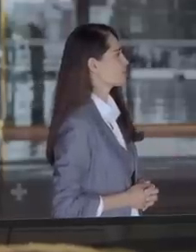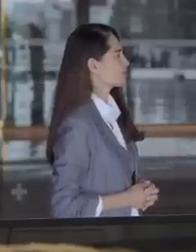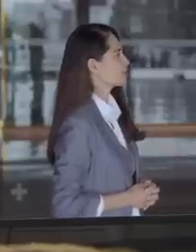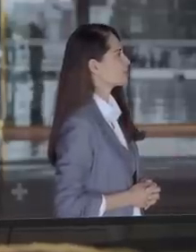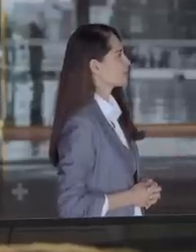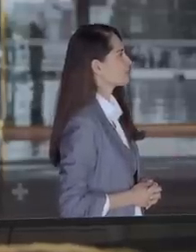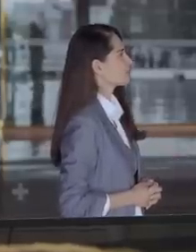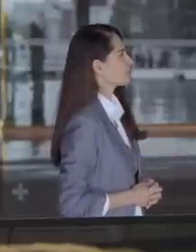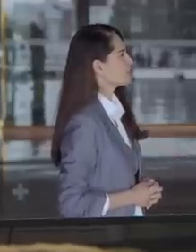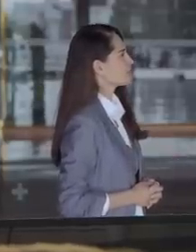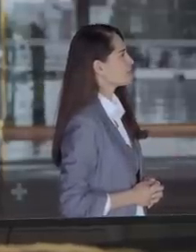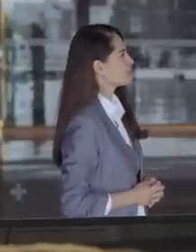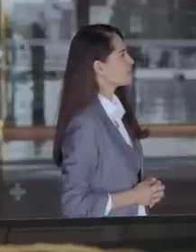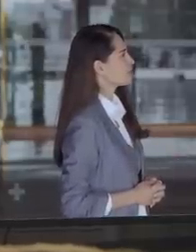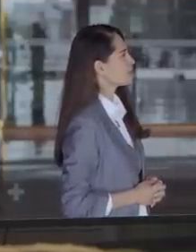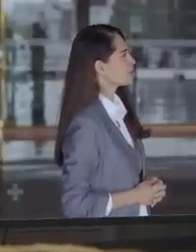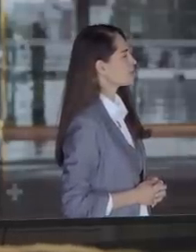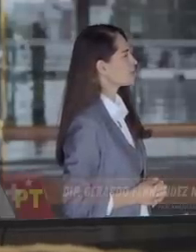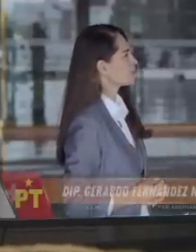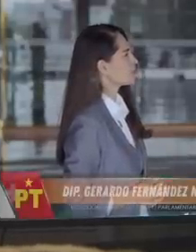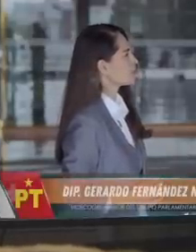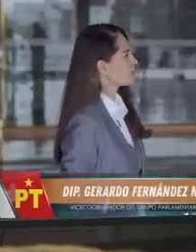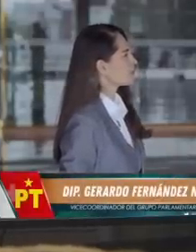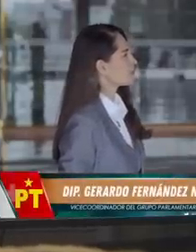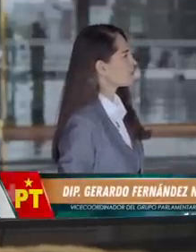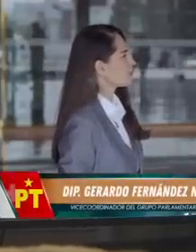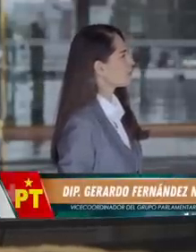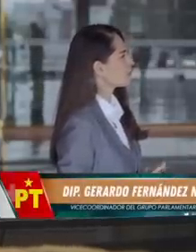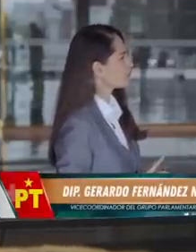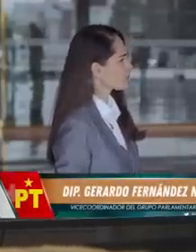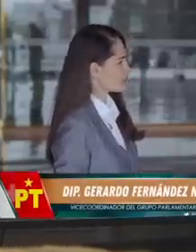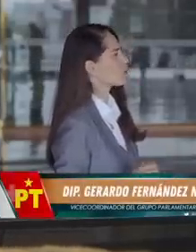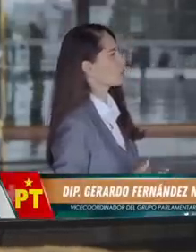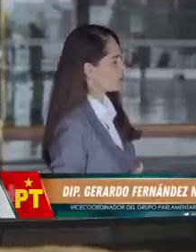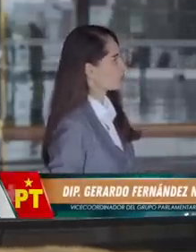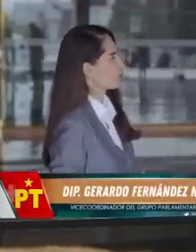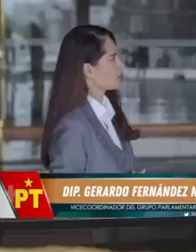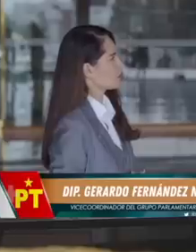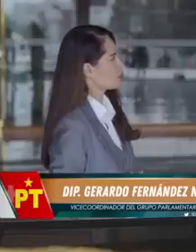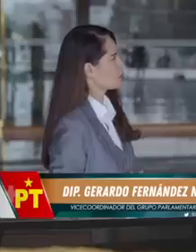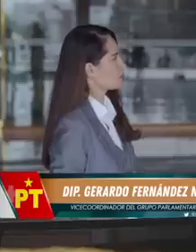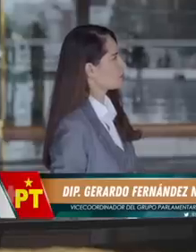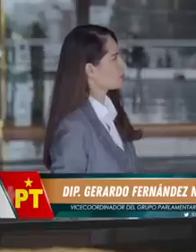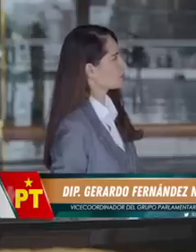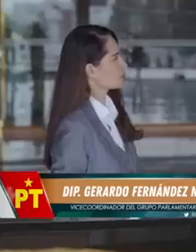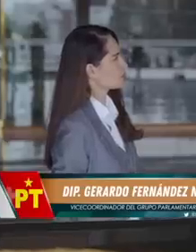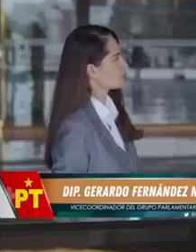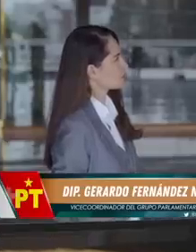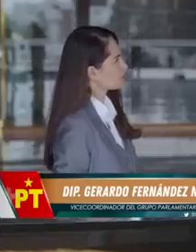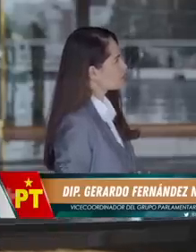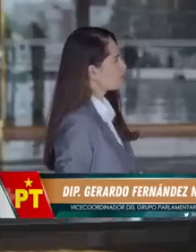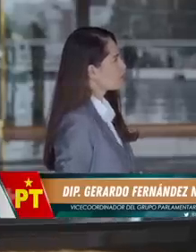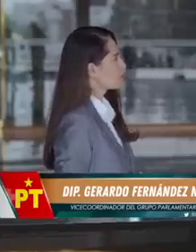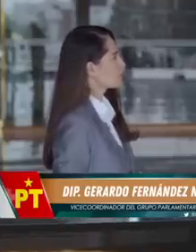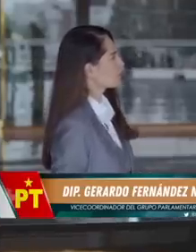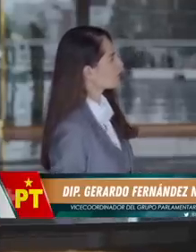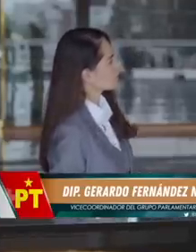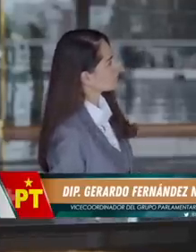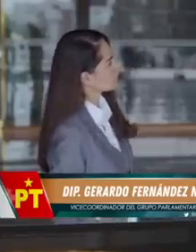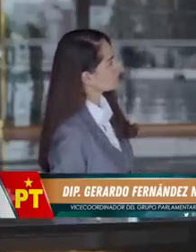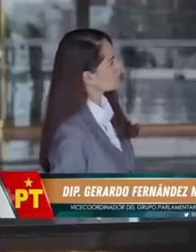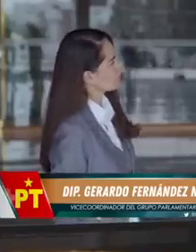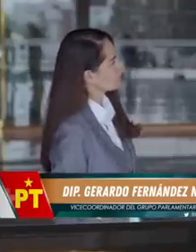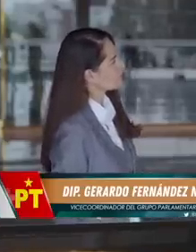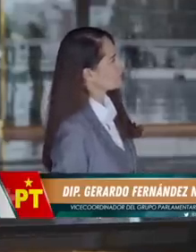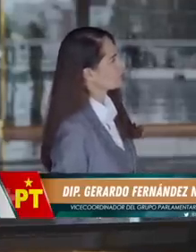conoce popularmente que en el sentido estricto es que deje de cambiar cada 6 meses el horario, porque era una hora para adelante, una hora para atrás,